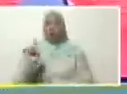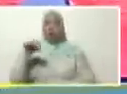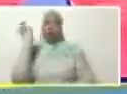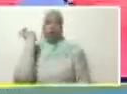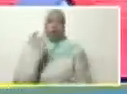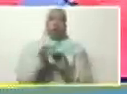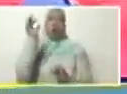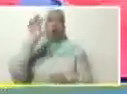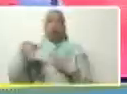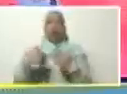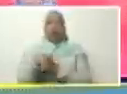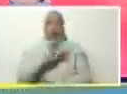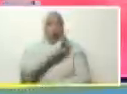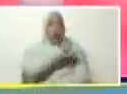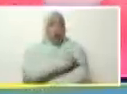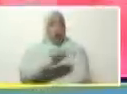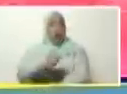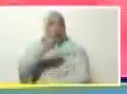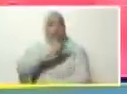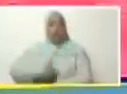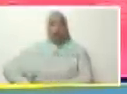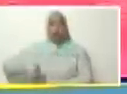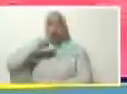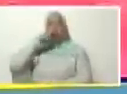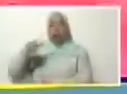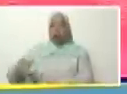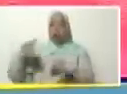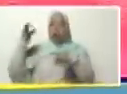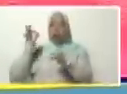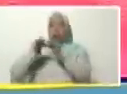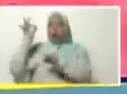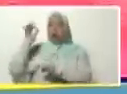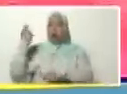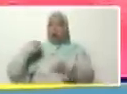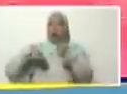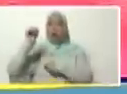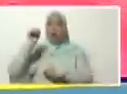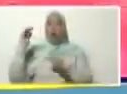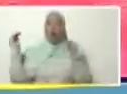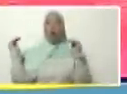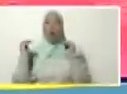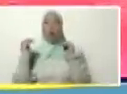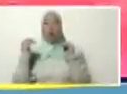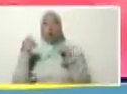Ya llegamos al poder. Maduro presidente porque se ganó una rifa en una caja de...